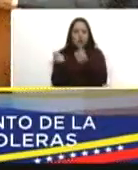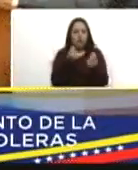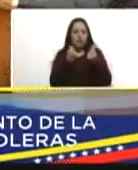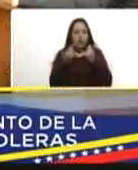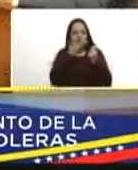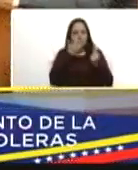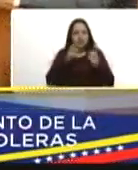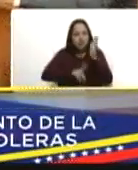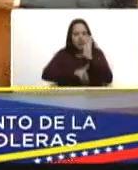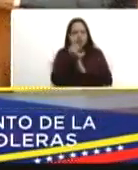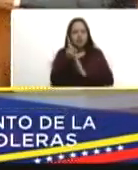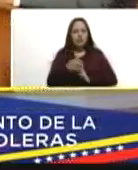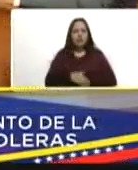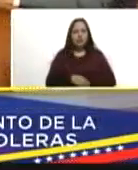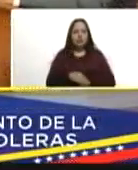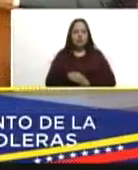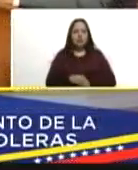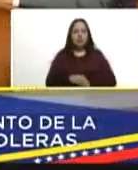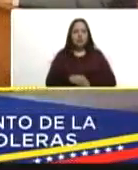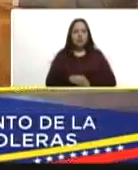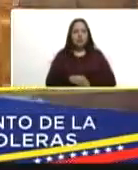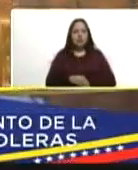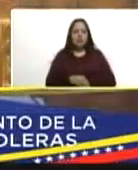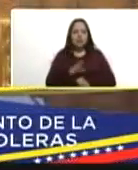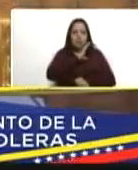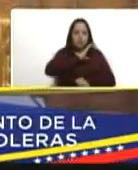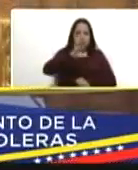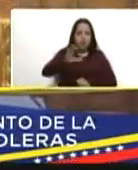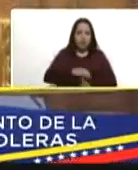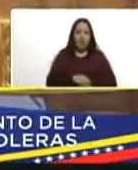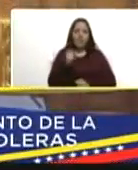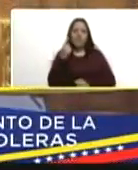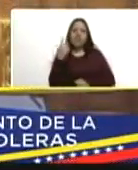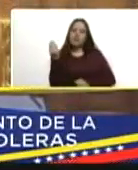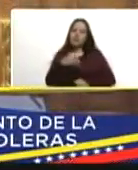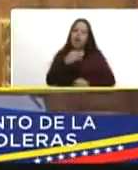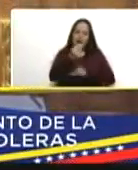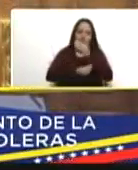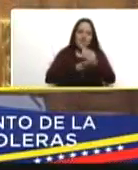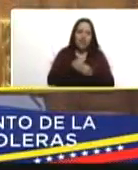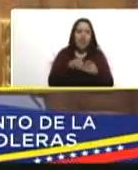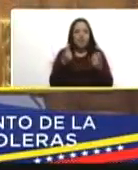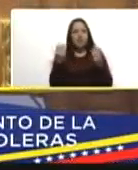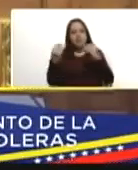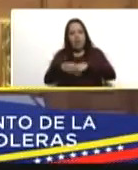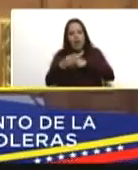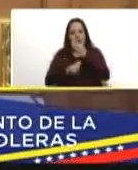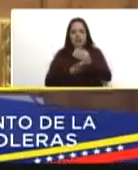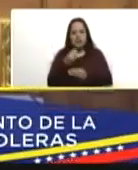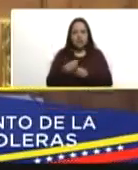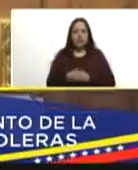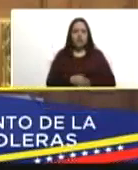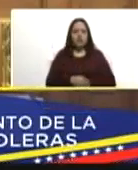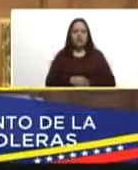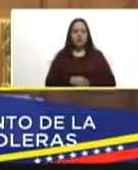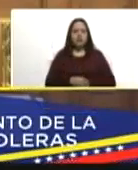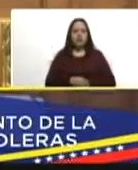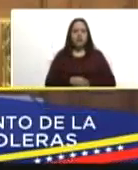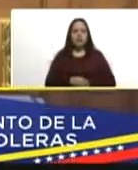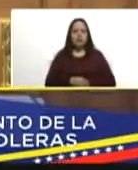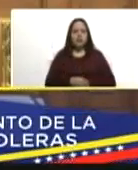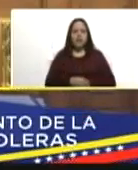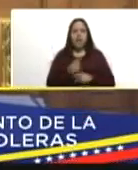lamado portista y soberana falta mucho por hacer falta mucho pero